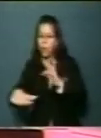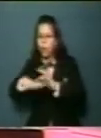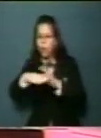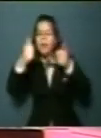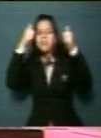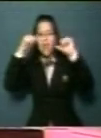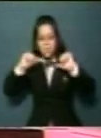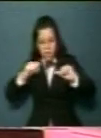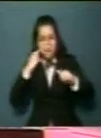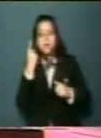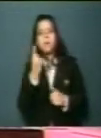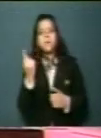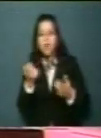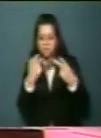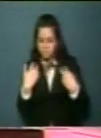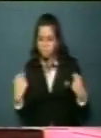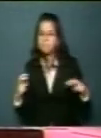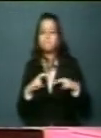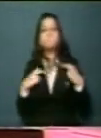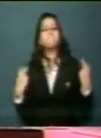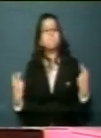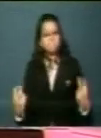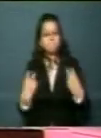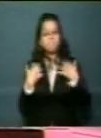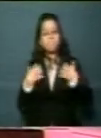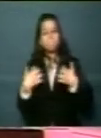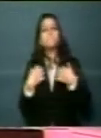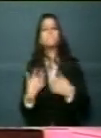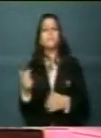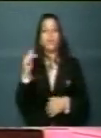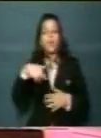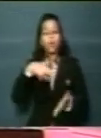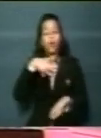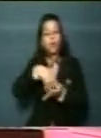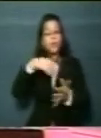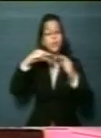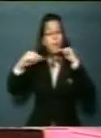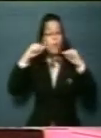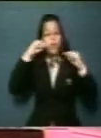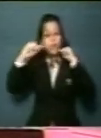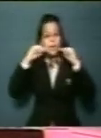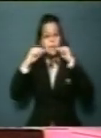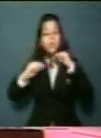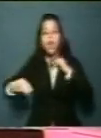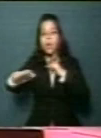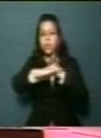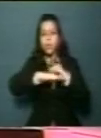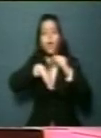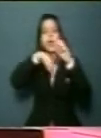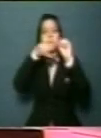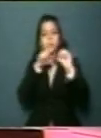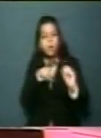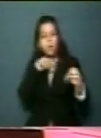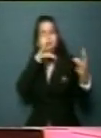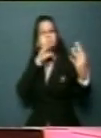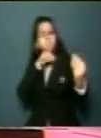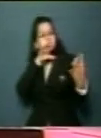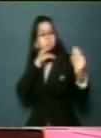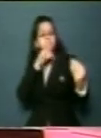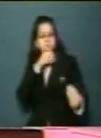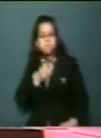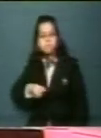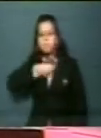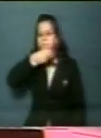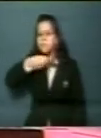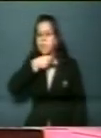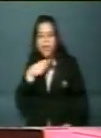consenso. Este es, por excelencia en una democracia, el lugar para parlamentar, para